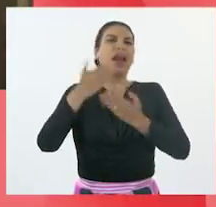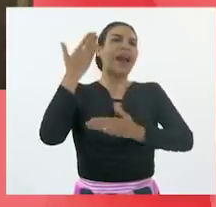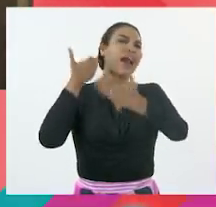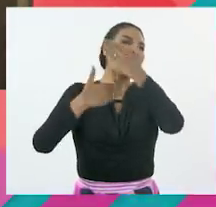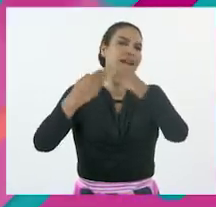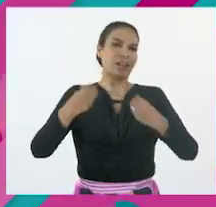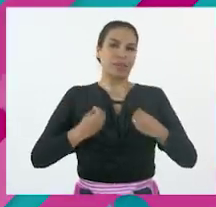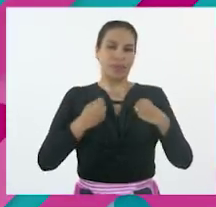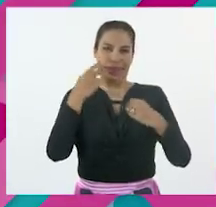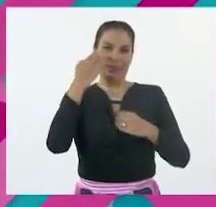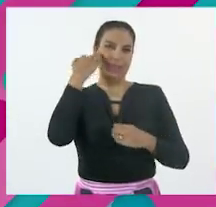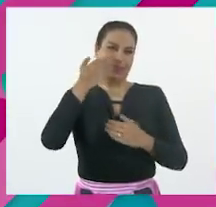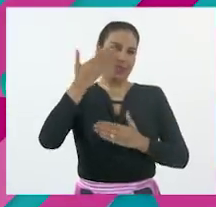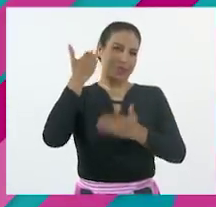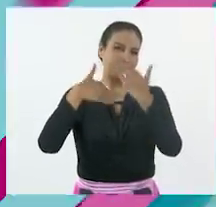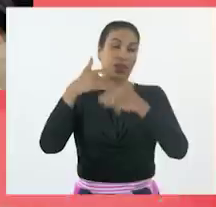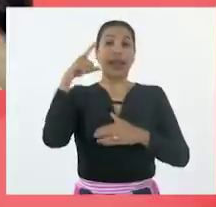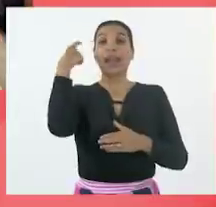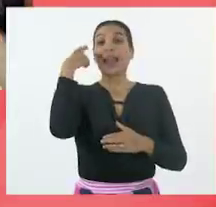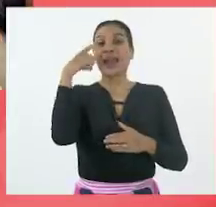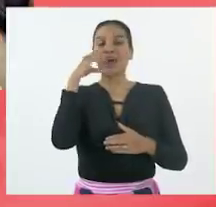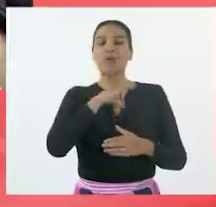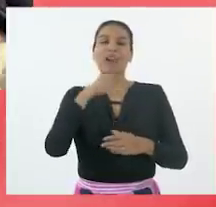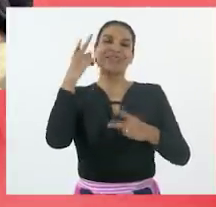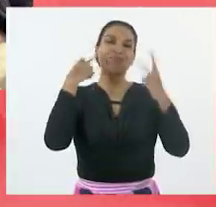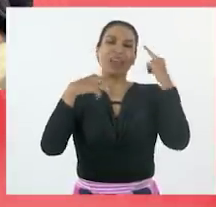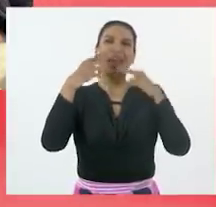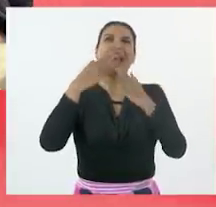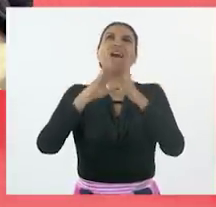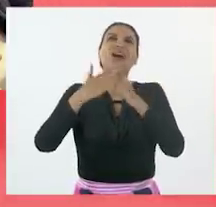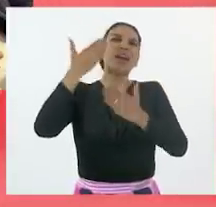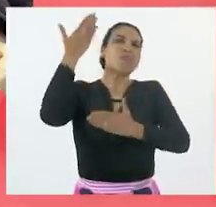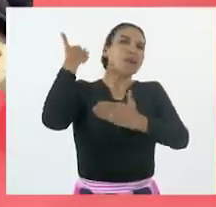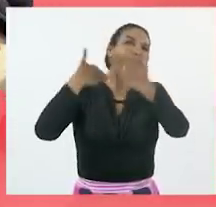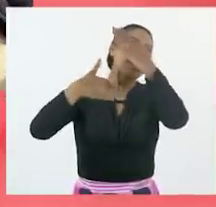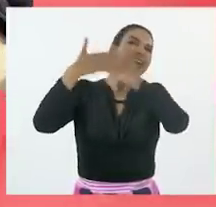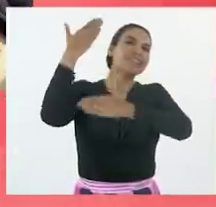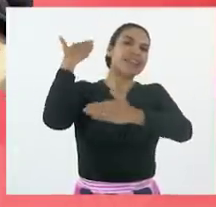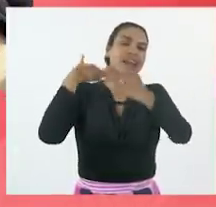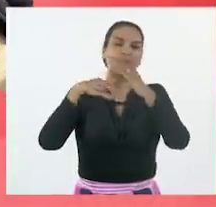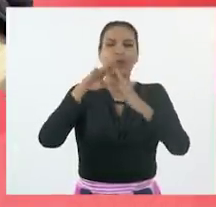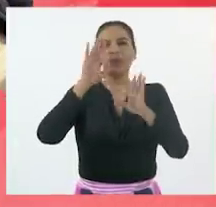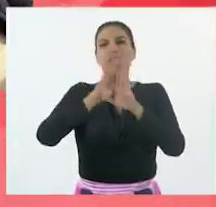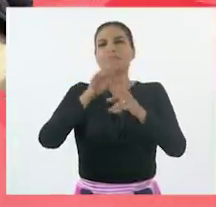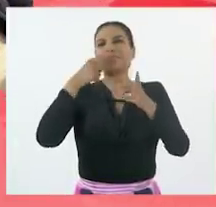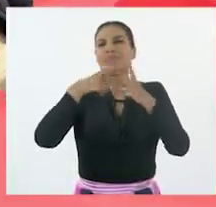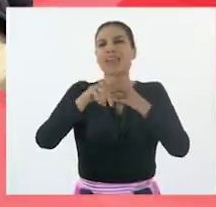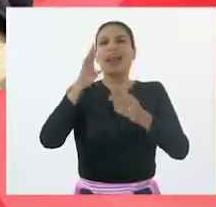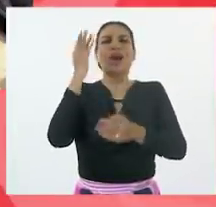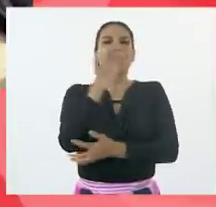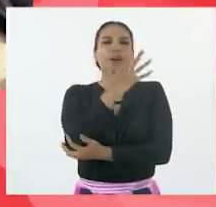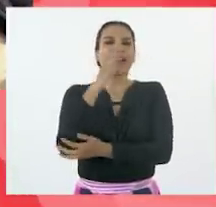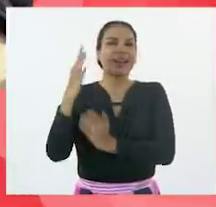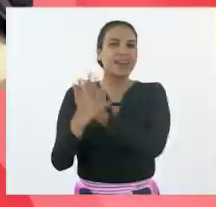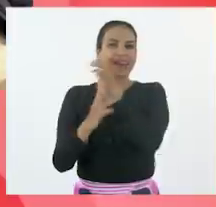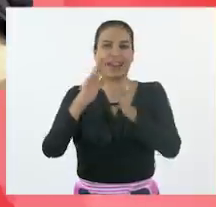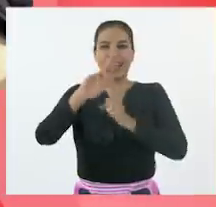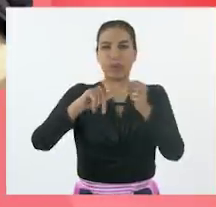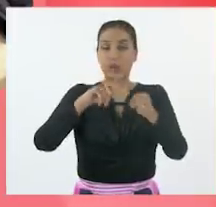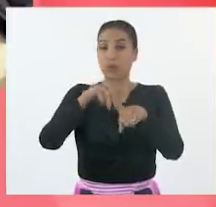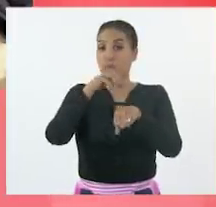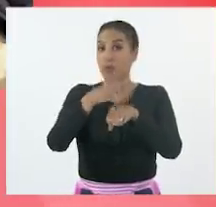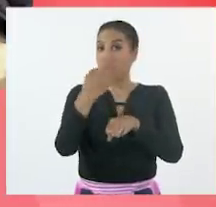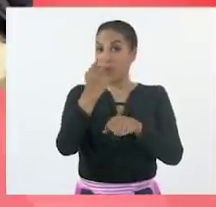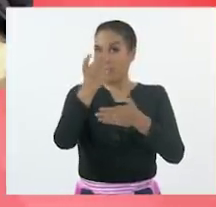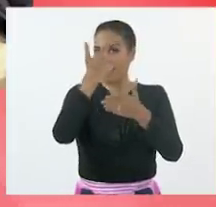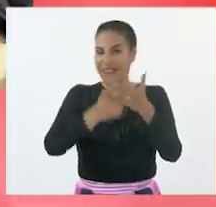vida en esos tiempos. En Querétaro se puede viajar al pasado y también al origen más puro de la naturaleza. El número 9 en